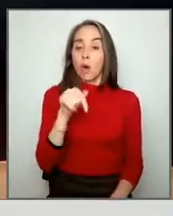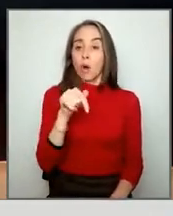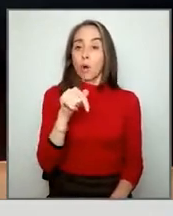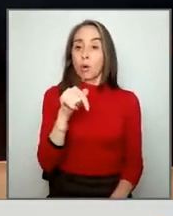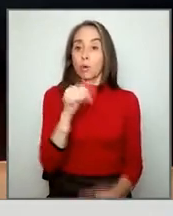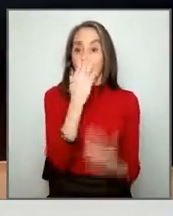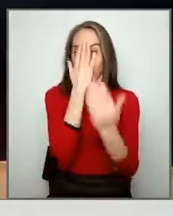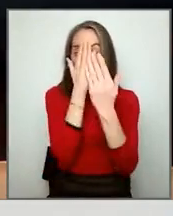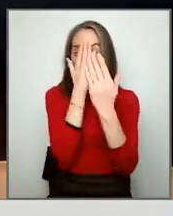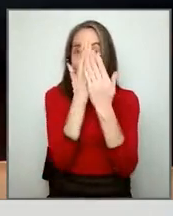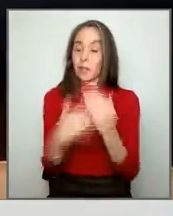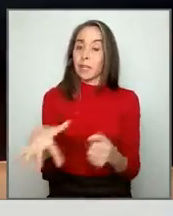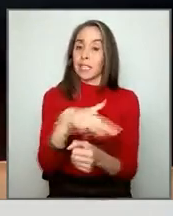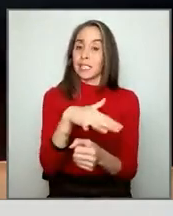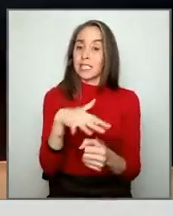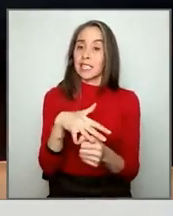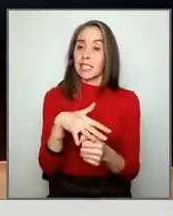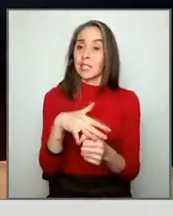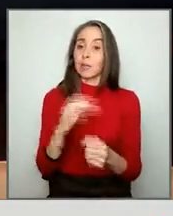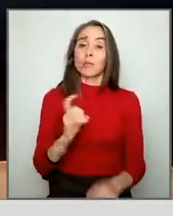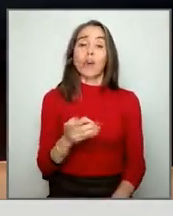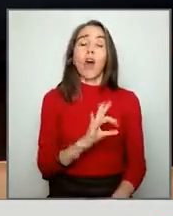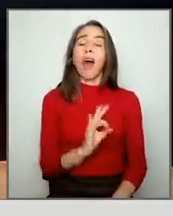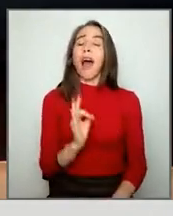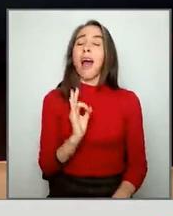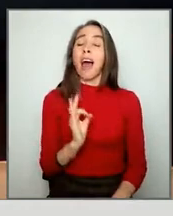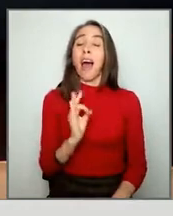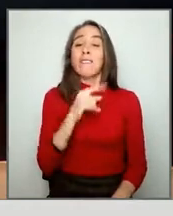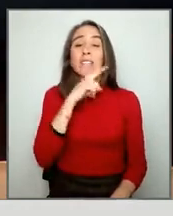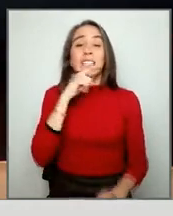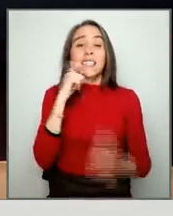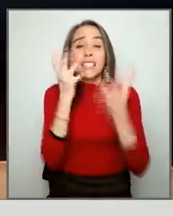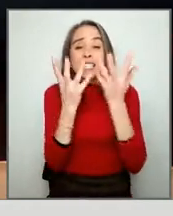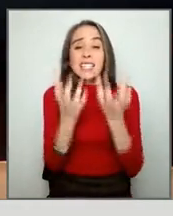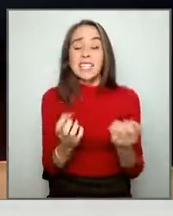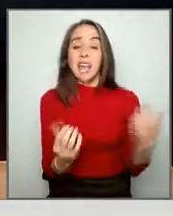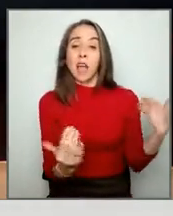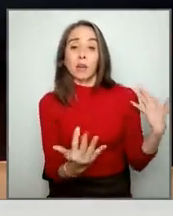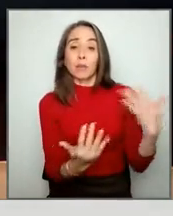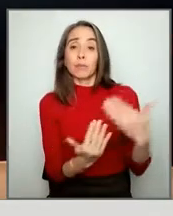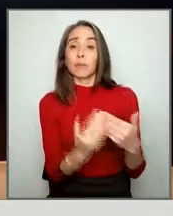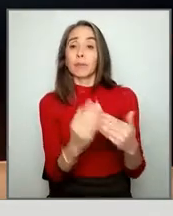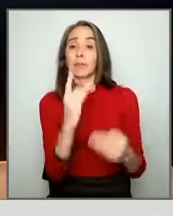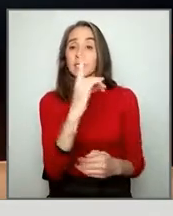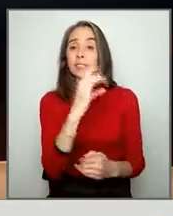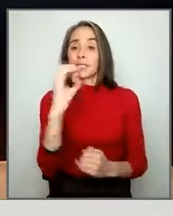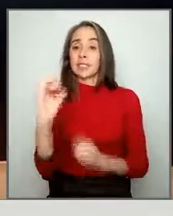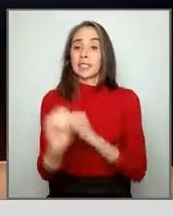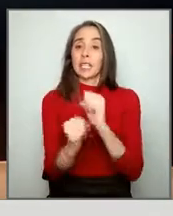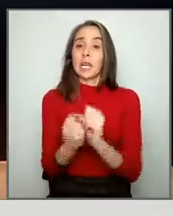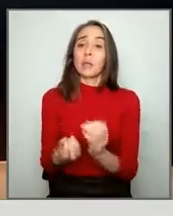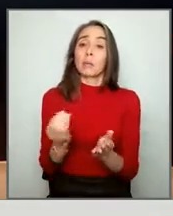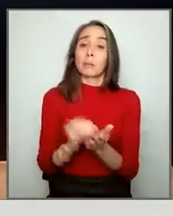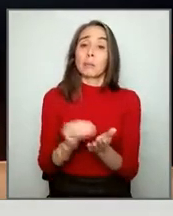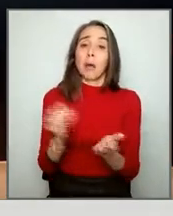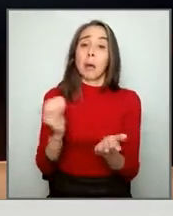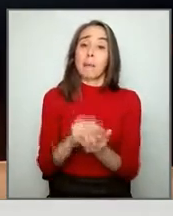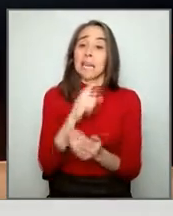de sequía grave y estos últimos Cien años Cien años se ha ido acrecentando Además